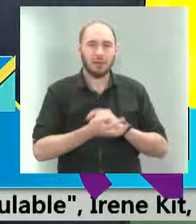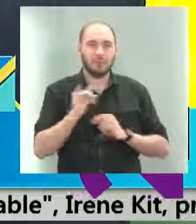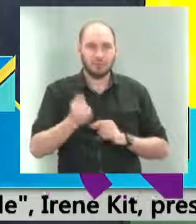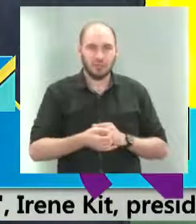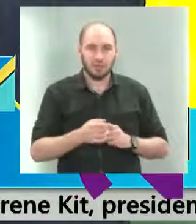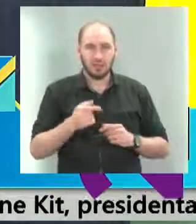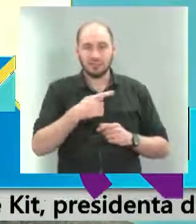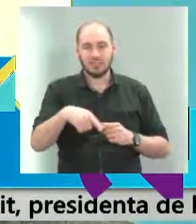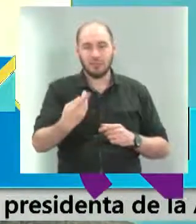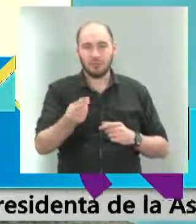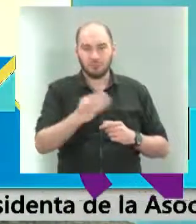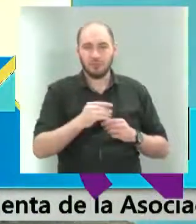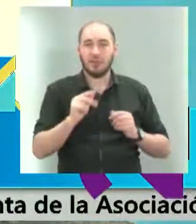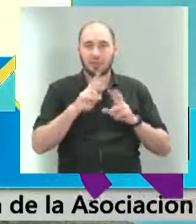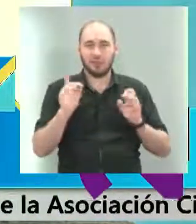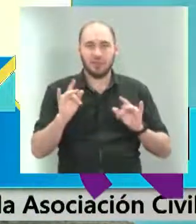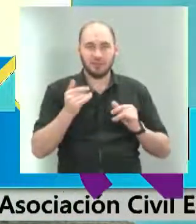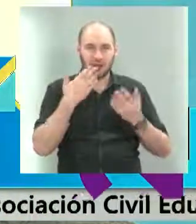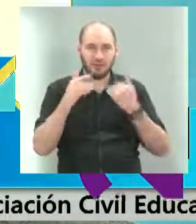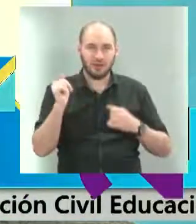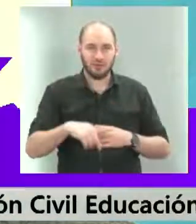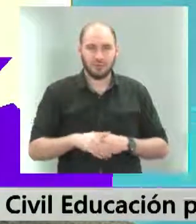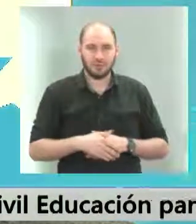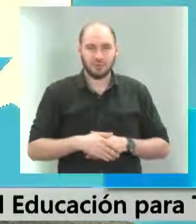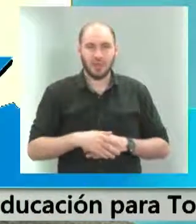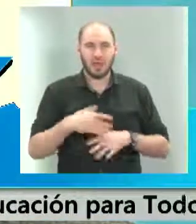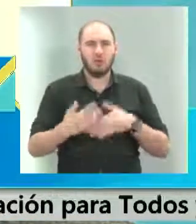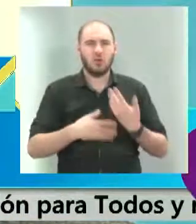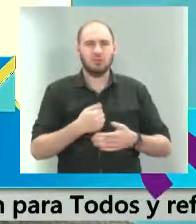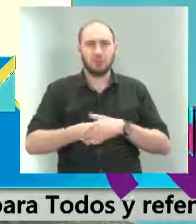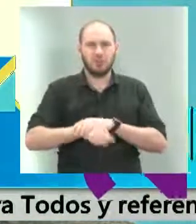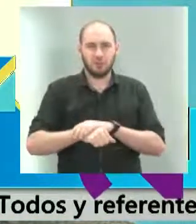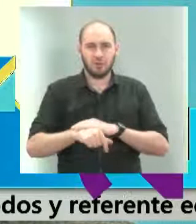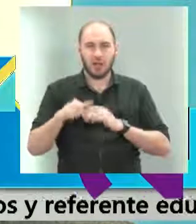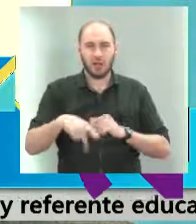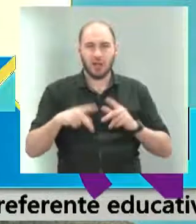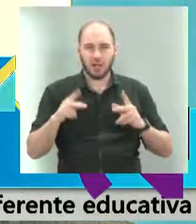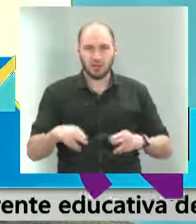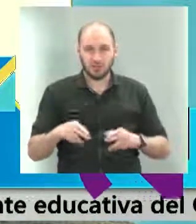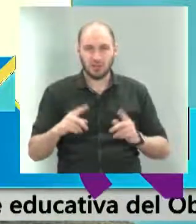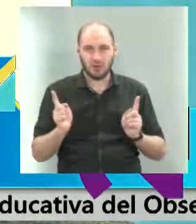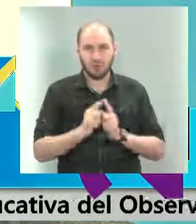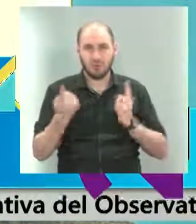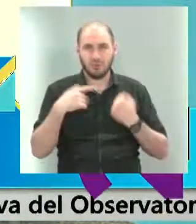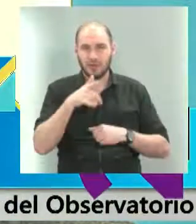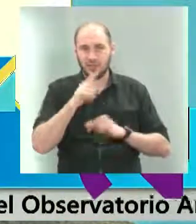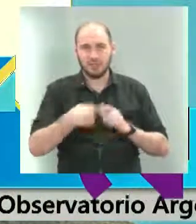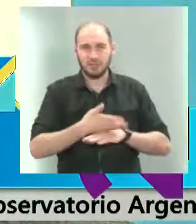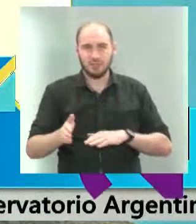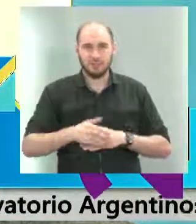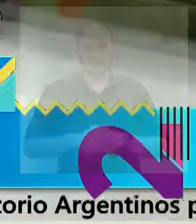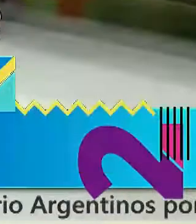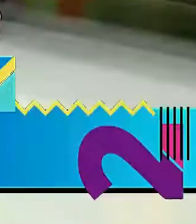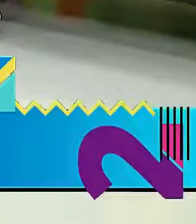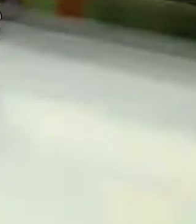el fin de semana que viene. Bien, es un tema complejo el que estamos hablando en el día de hoy, violencia en el fútbol. Vamos a ir a un corte muy cortito en distintos parecidos y ya volvemos.